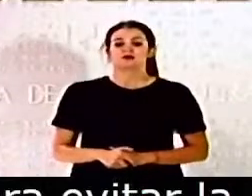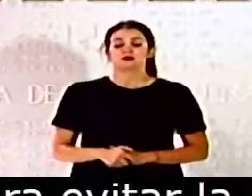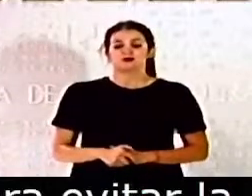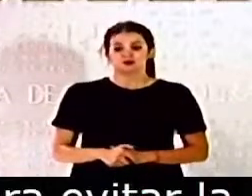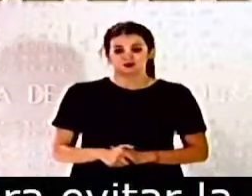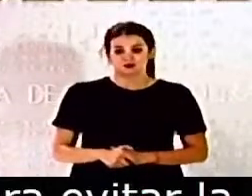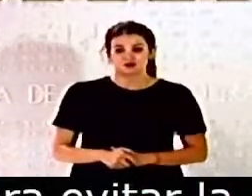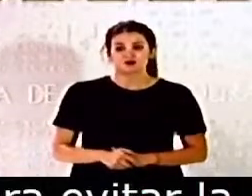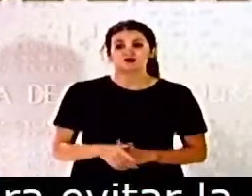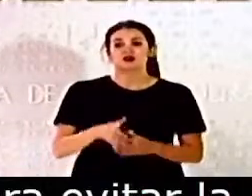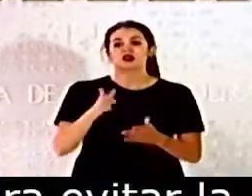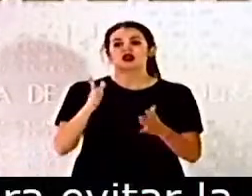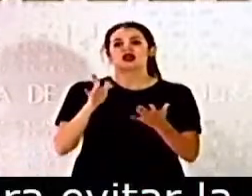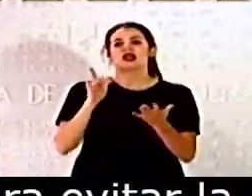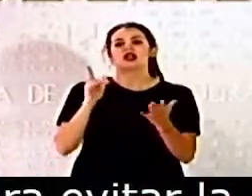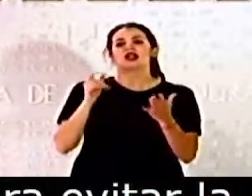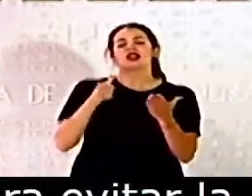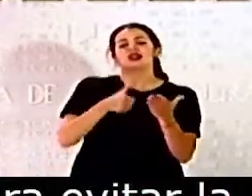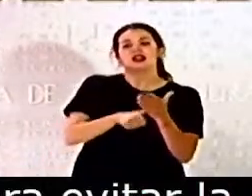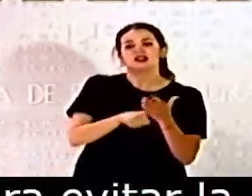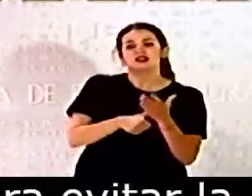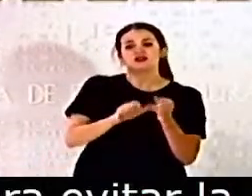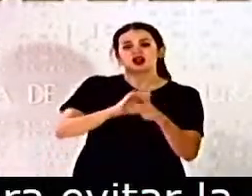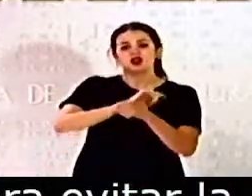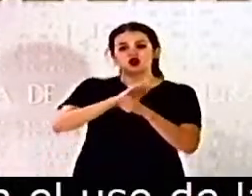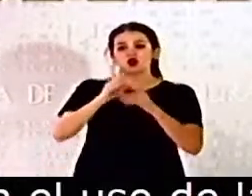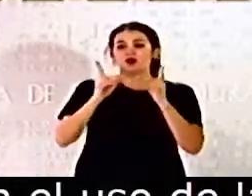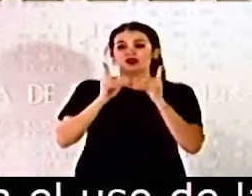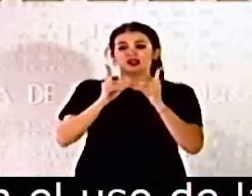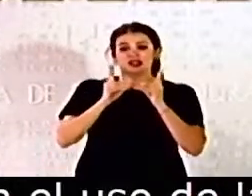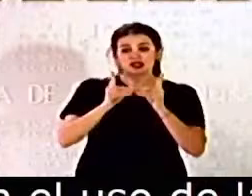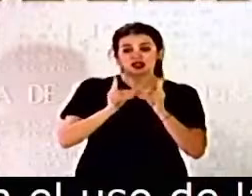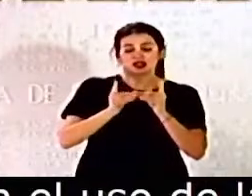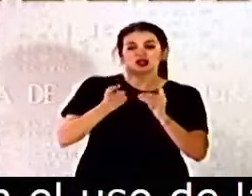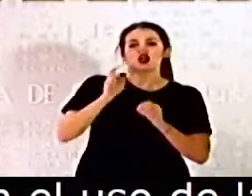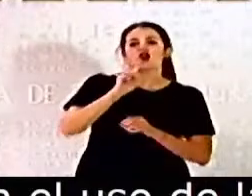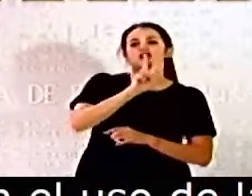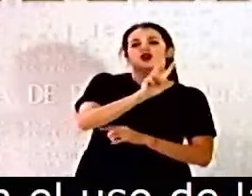Con respecto al certificado COVID digital, decirles que hemos emitido